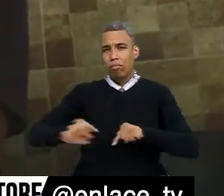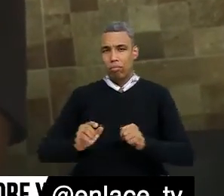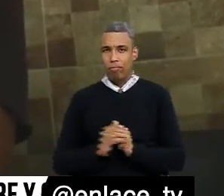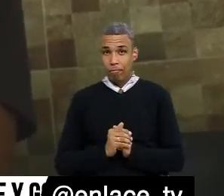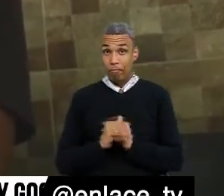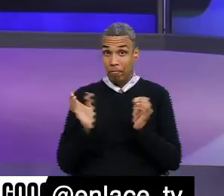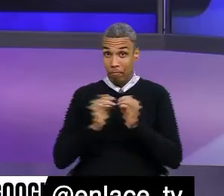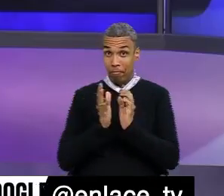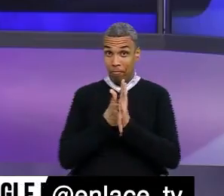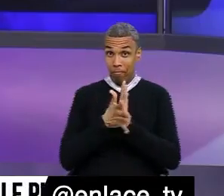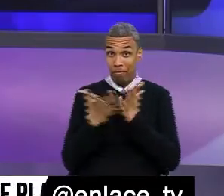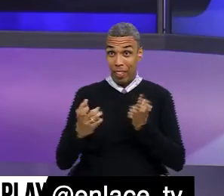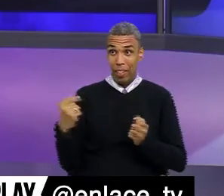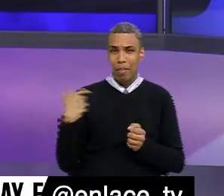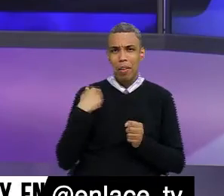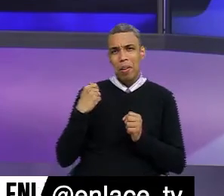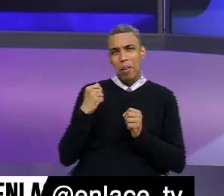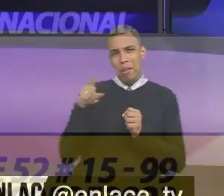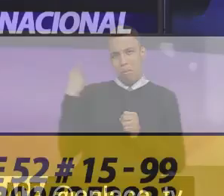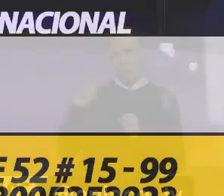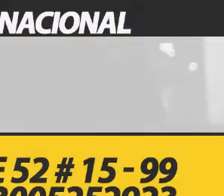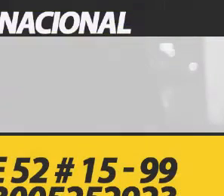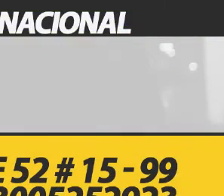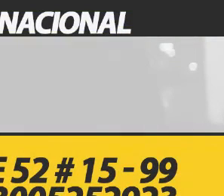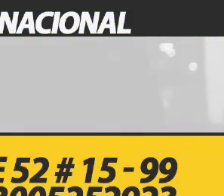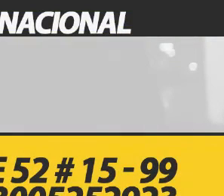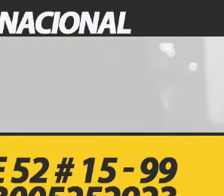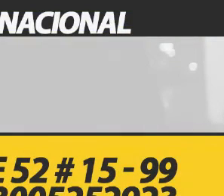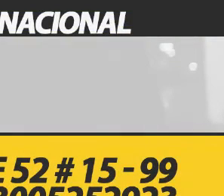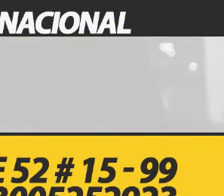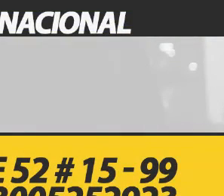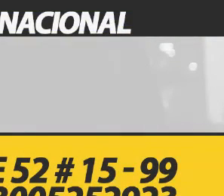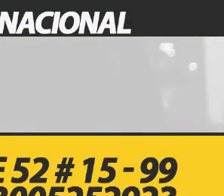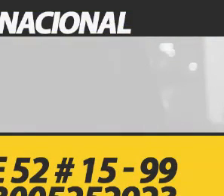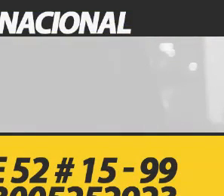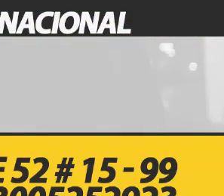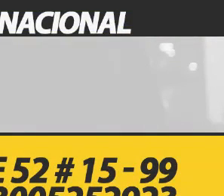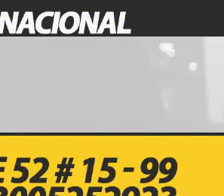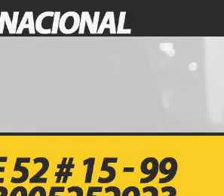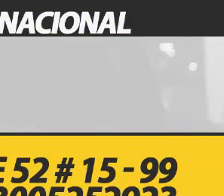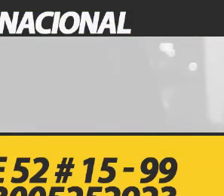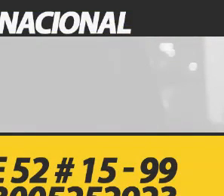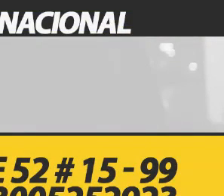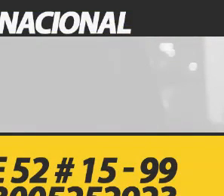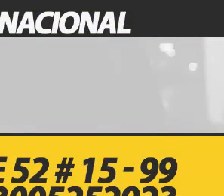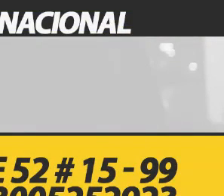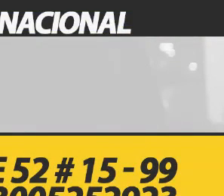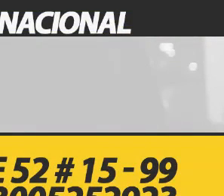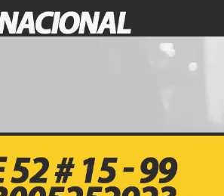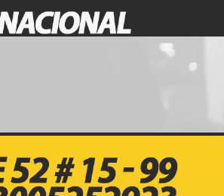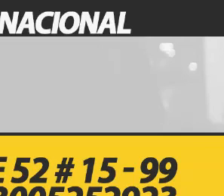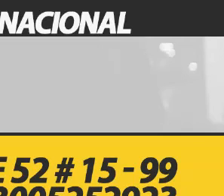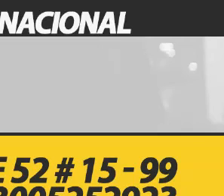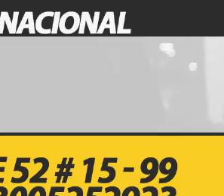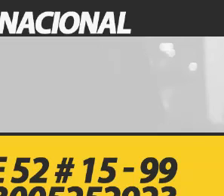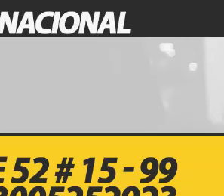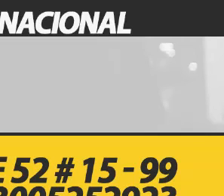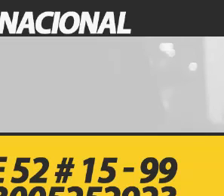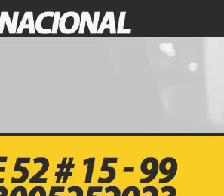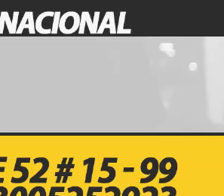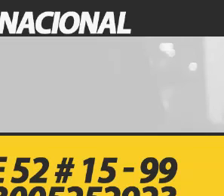Nacional. Estudia en el Instituto Nacional del Petróleo, INAP, nuevos programas en logística portuaria, logística para